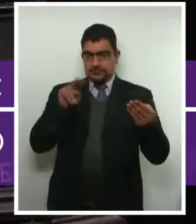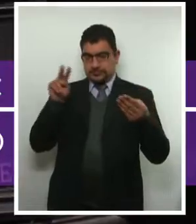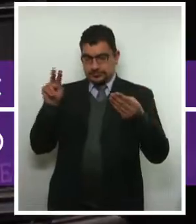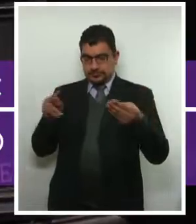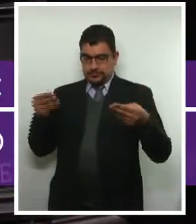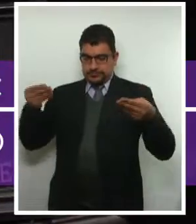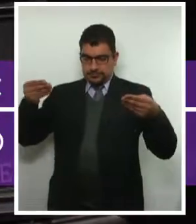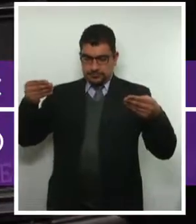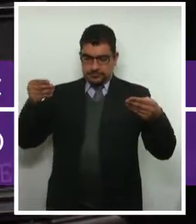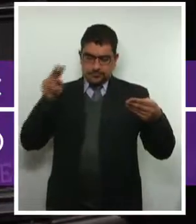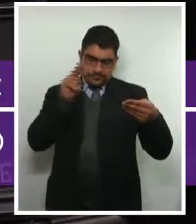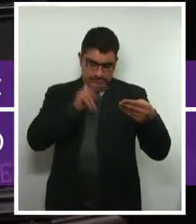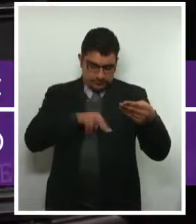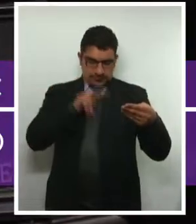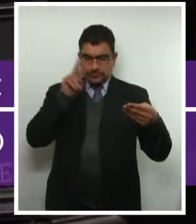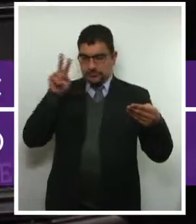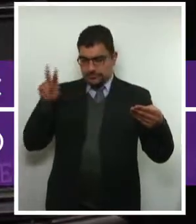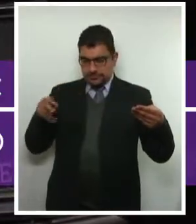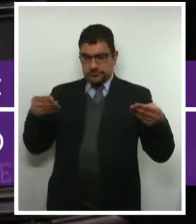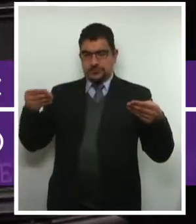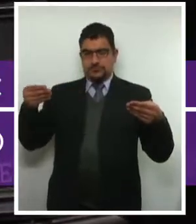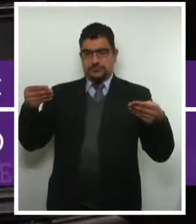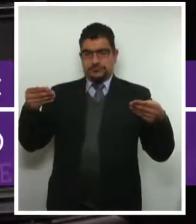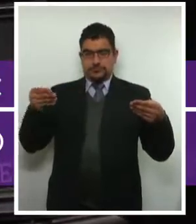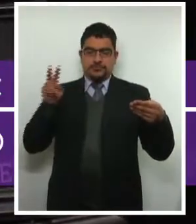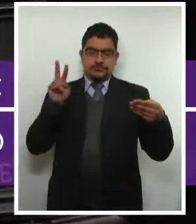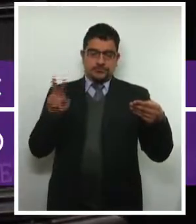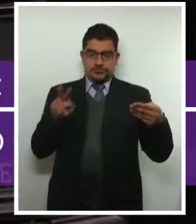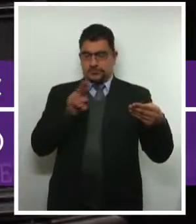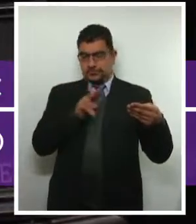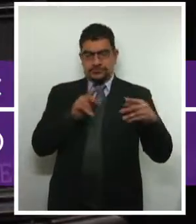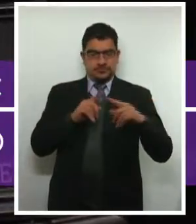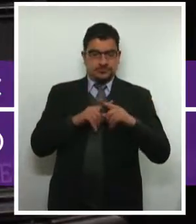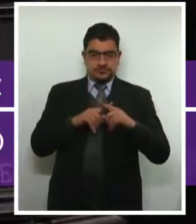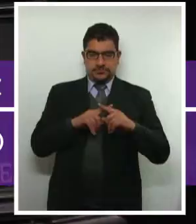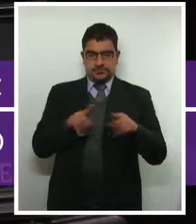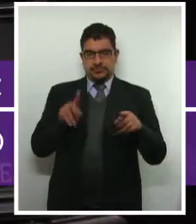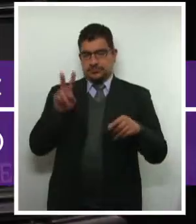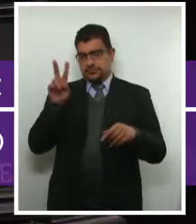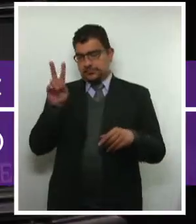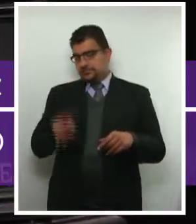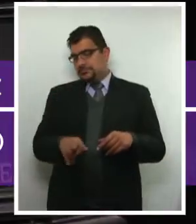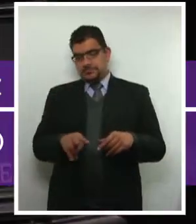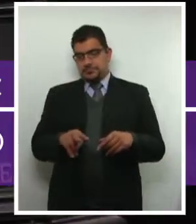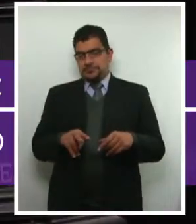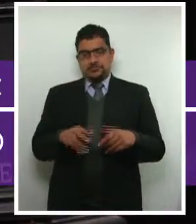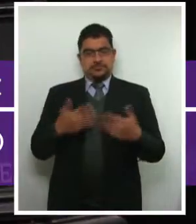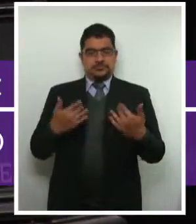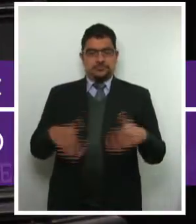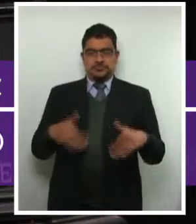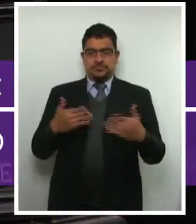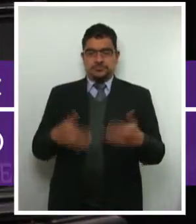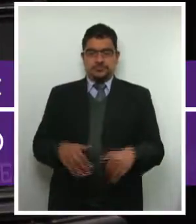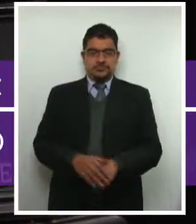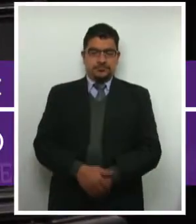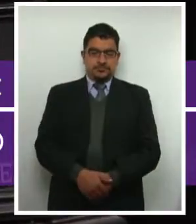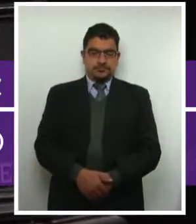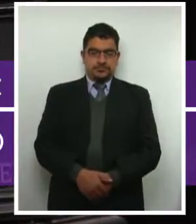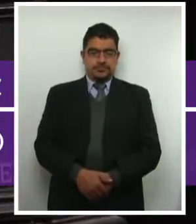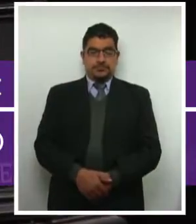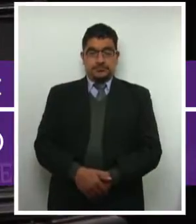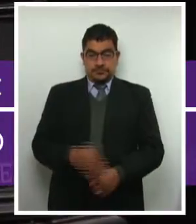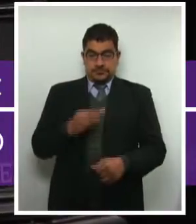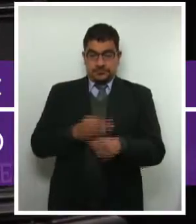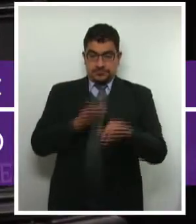elemental lectura y verán una evidente diferencia. El que